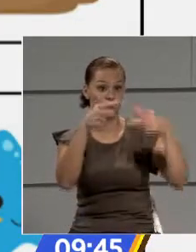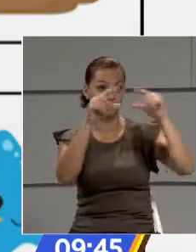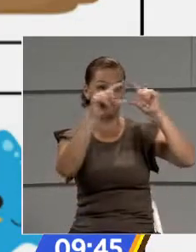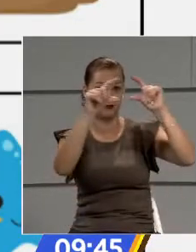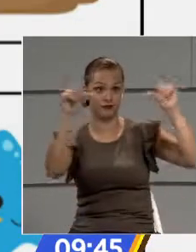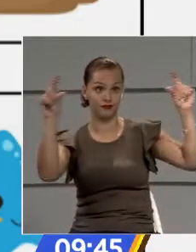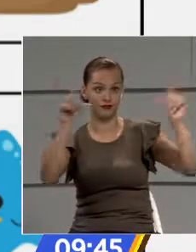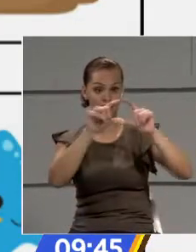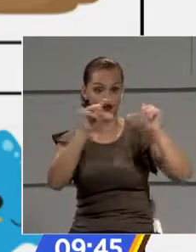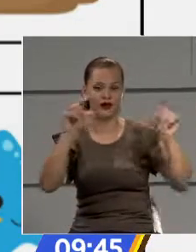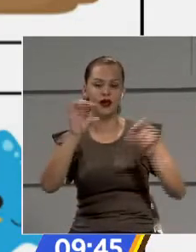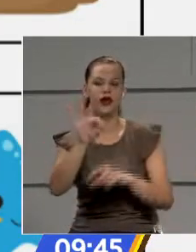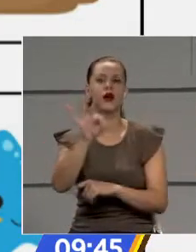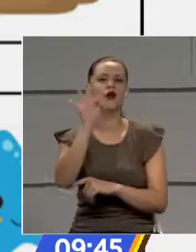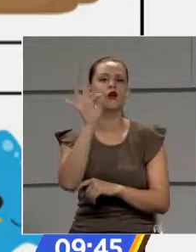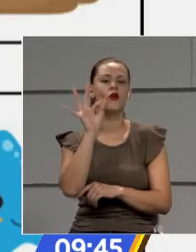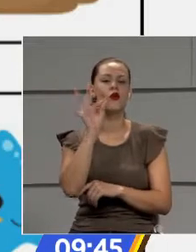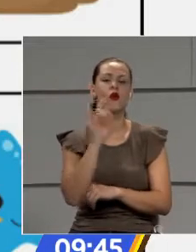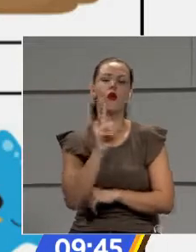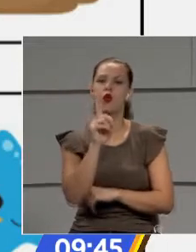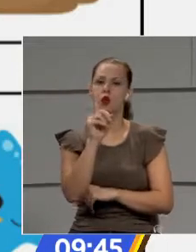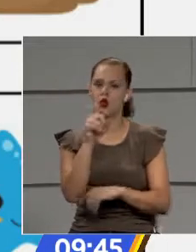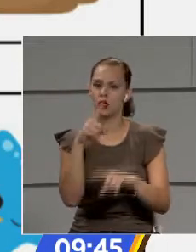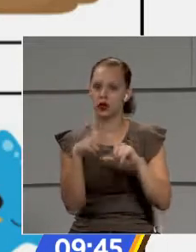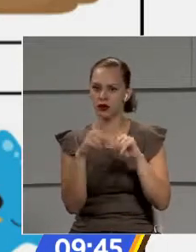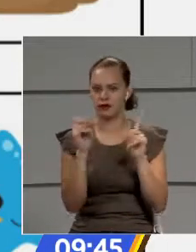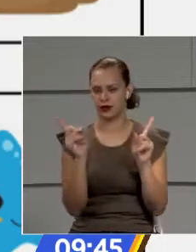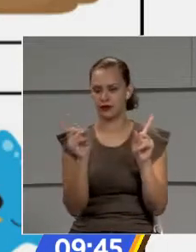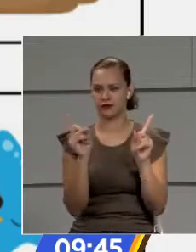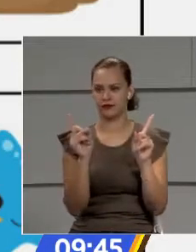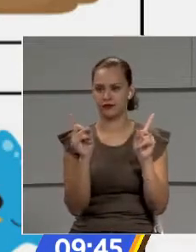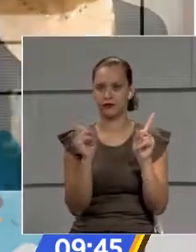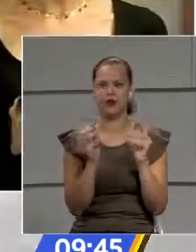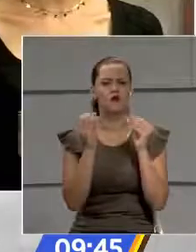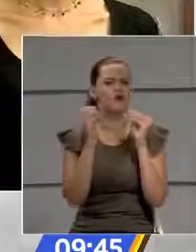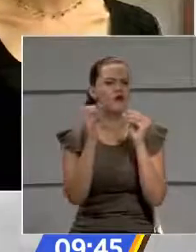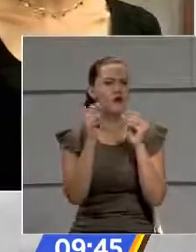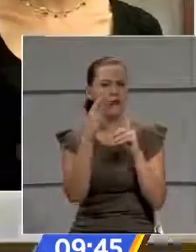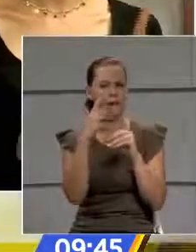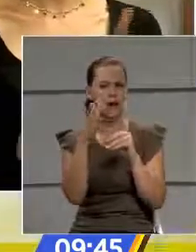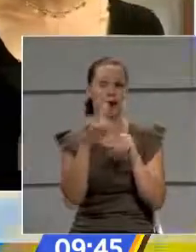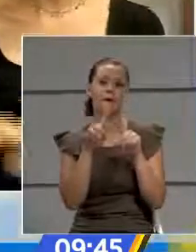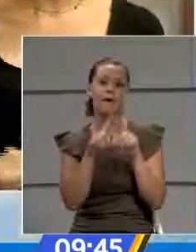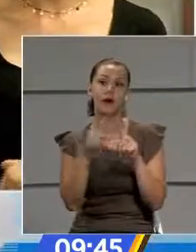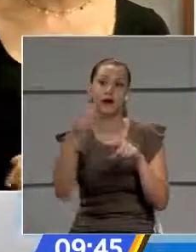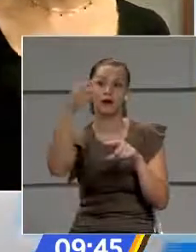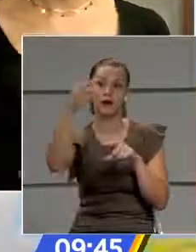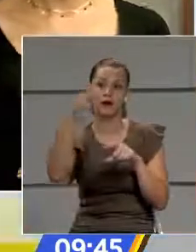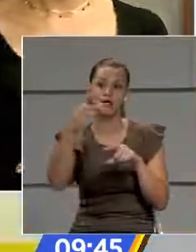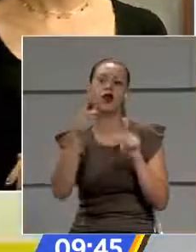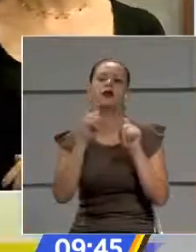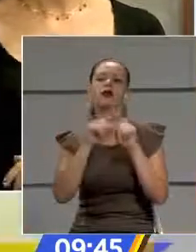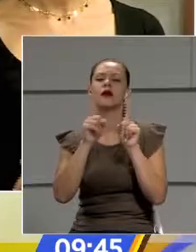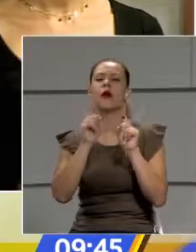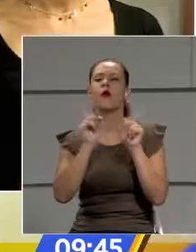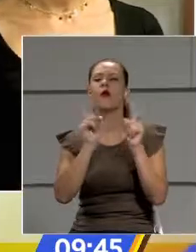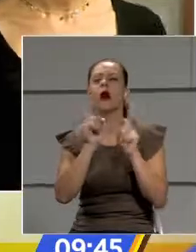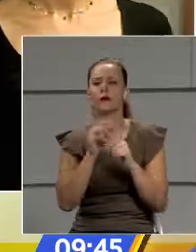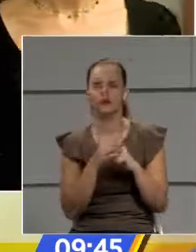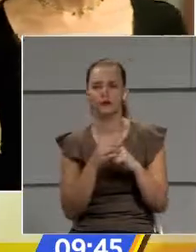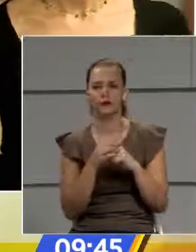objetos, Caro, vamos a encontrar uno que es diferente. Están muy, muy parecidos, pero hay uno que es diferente. ¿Cuál cree que sea? Ok,